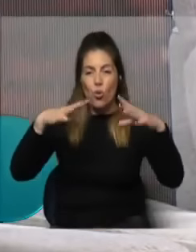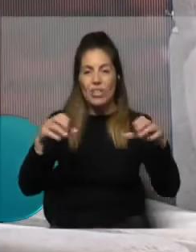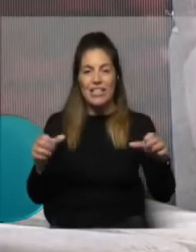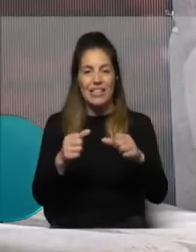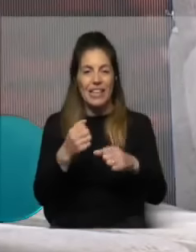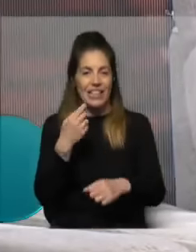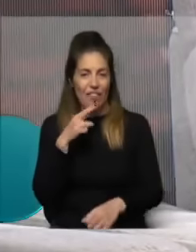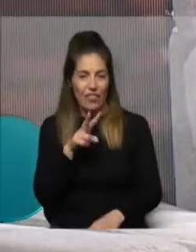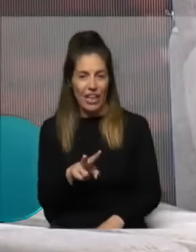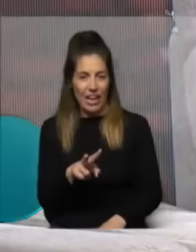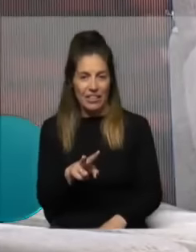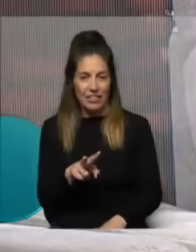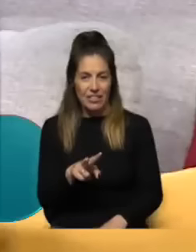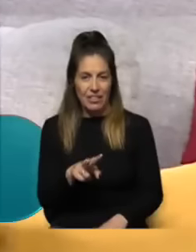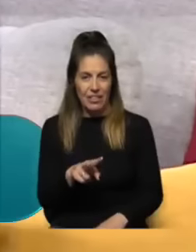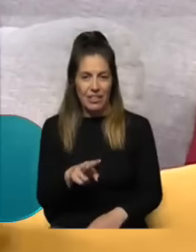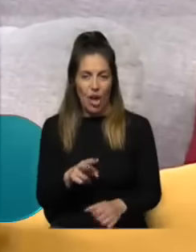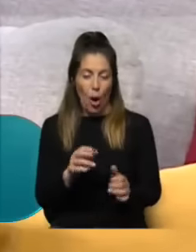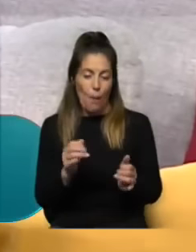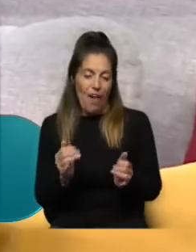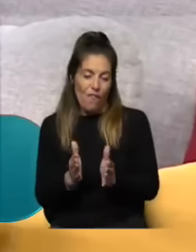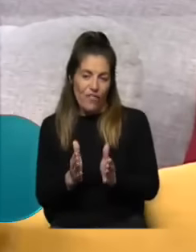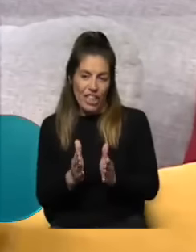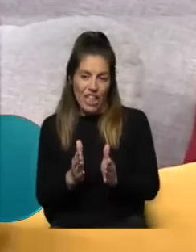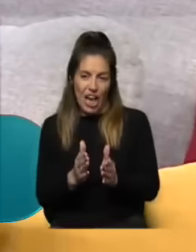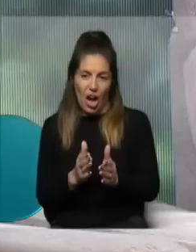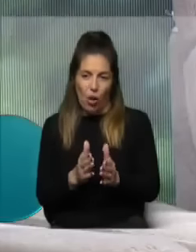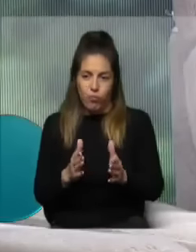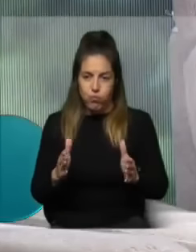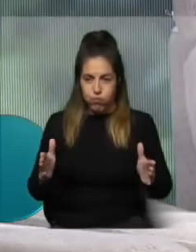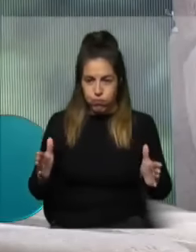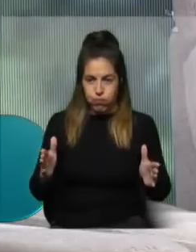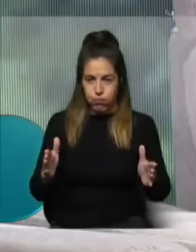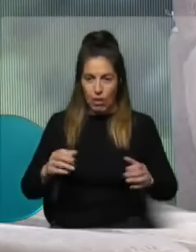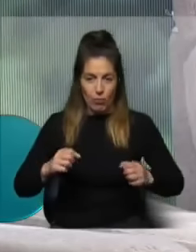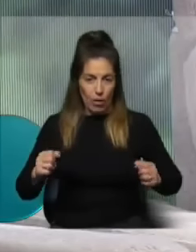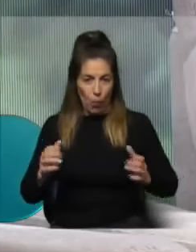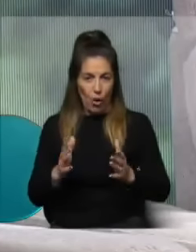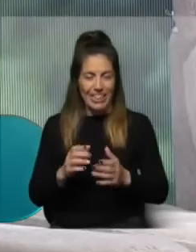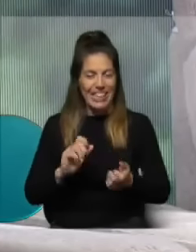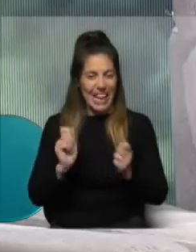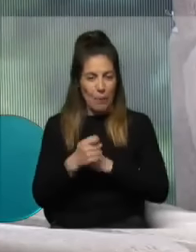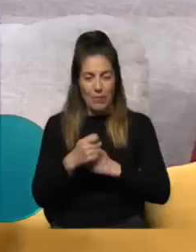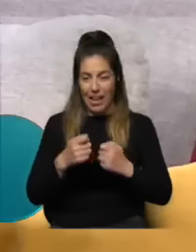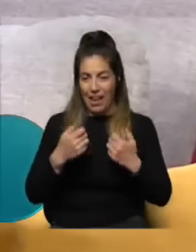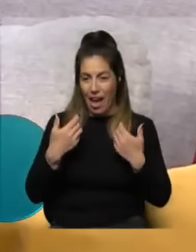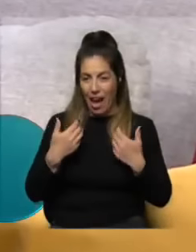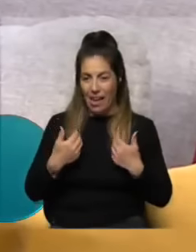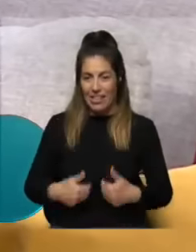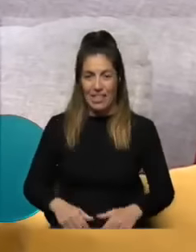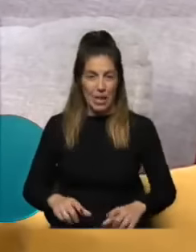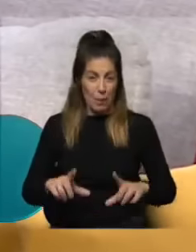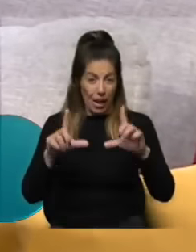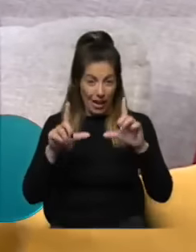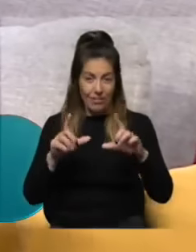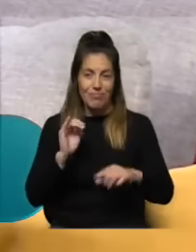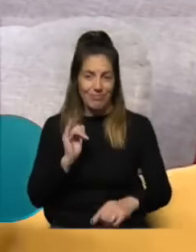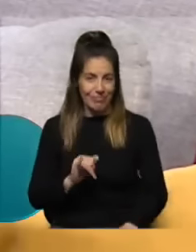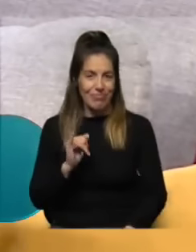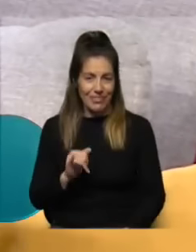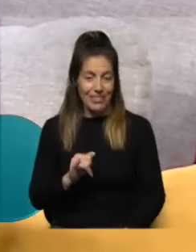veas... O más fino, ¿me explico? Sí, también. Te distorsiona la imagen. Te distorsiona la imagen. Los comerciantes, quienes